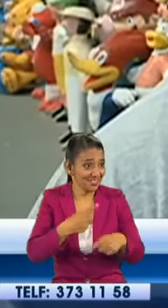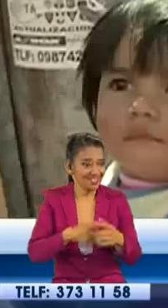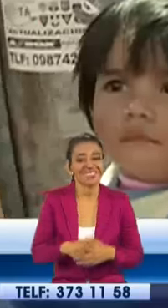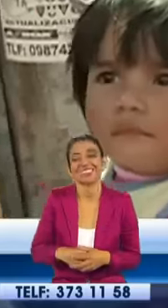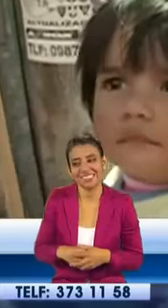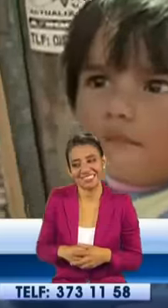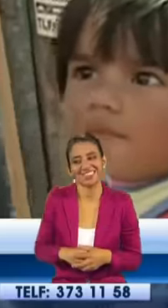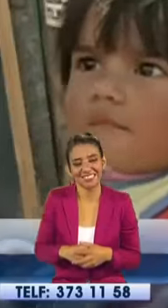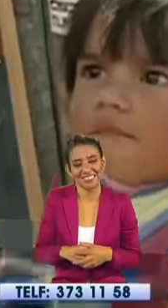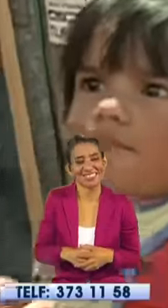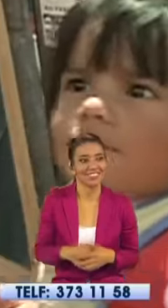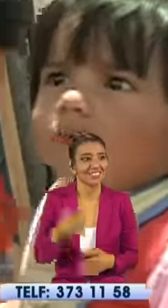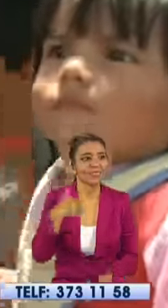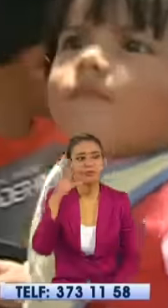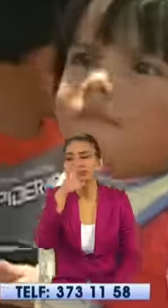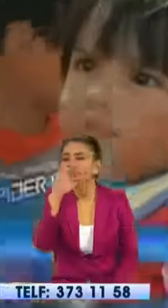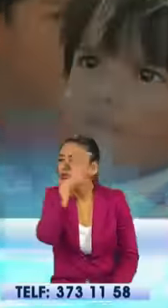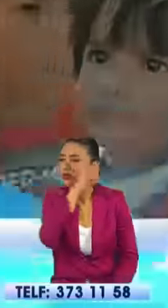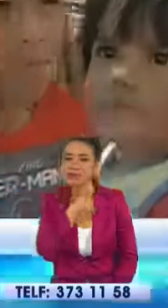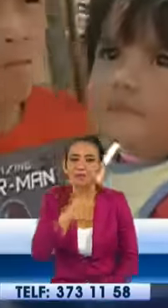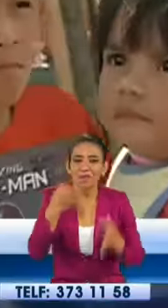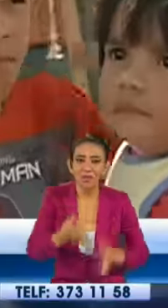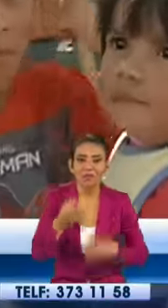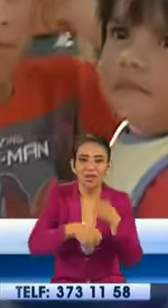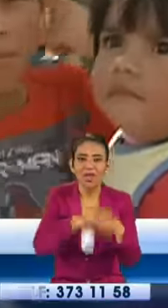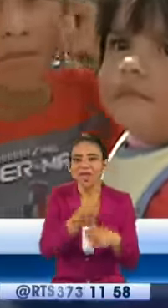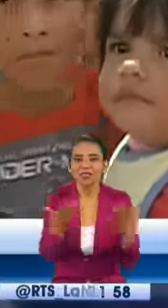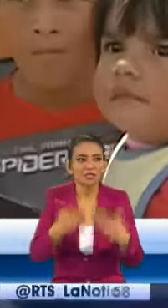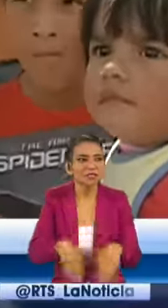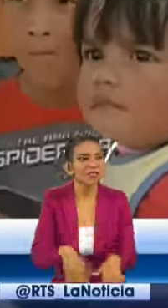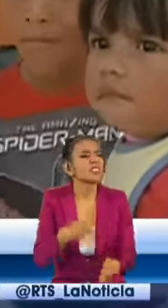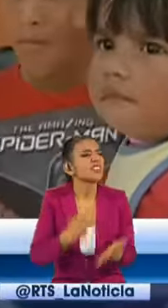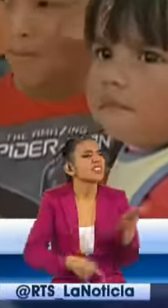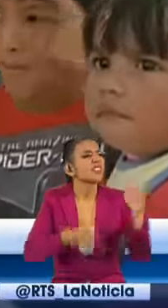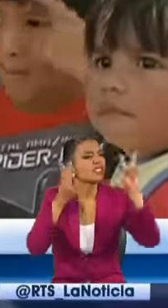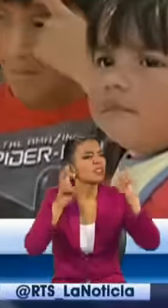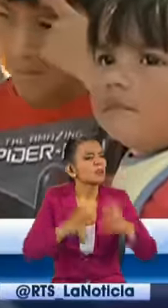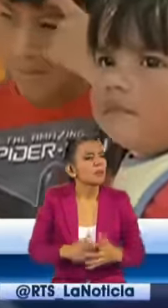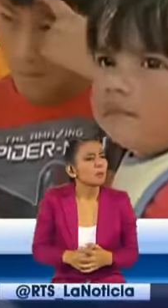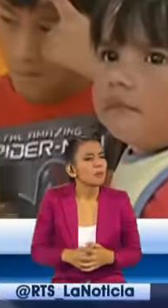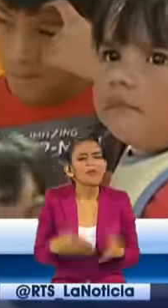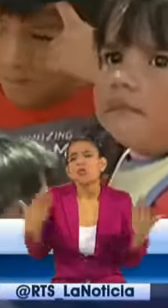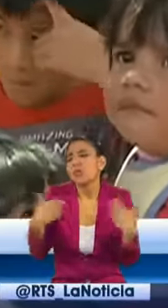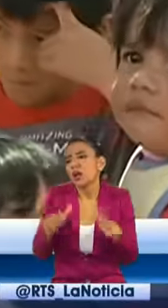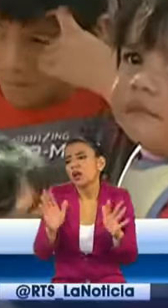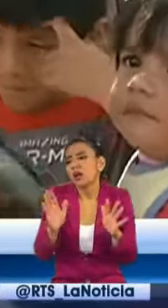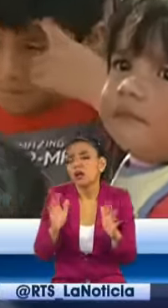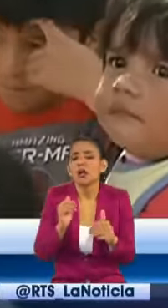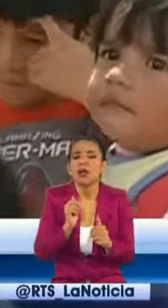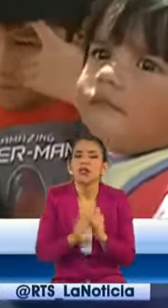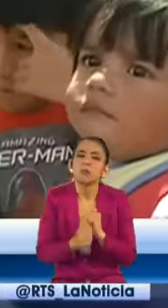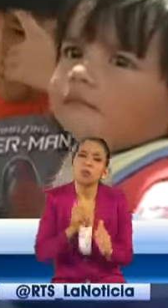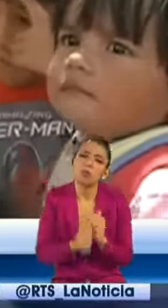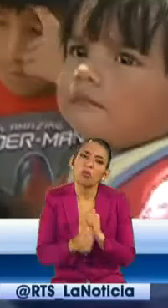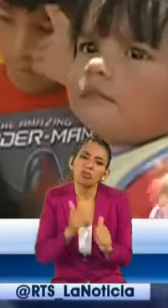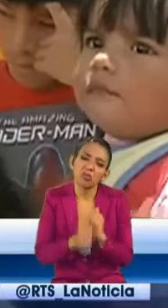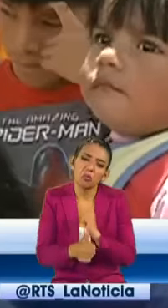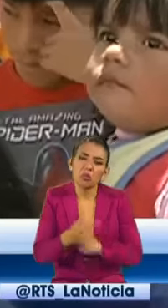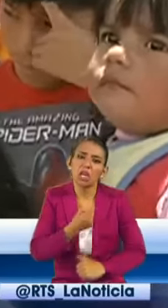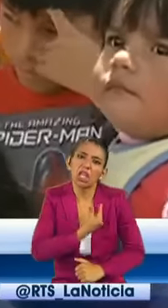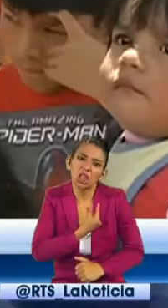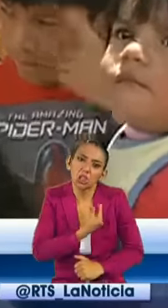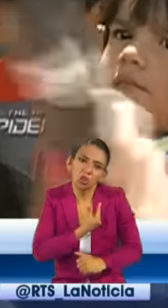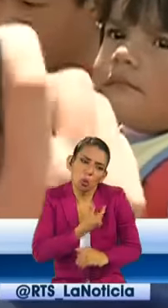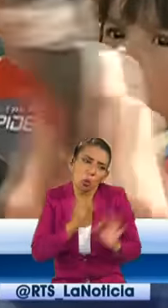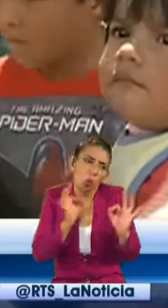Claro. Estoy buscando monigote para quemar este año. ¿Ya de qué? Es de lo que sea. Puede ser Deportivo Quito o lo que venga.